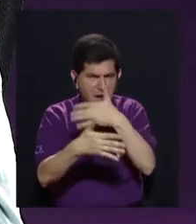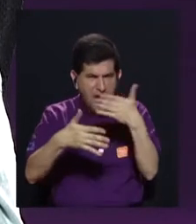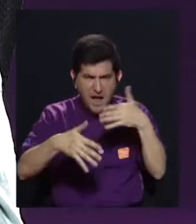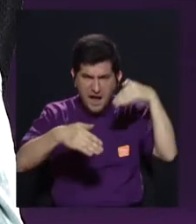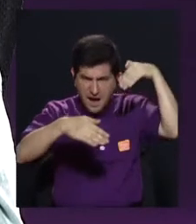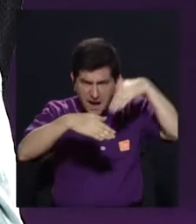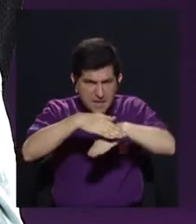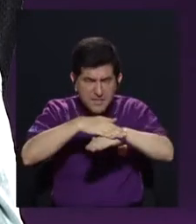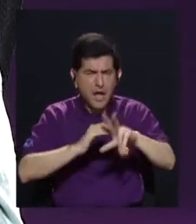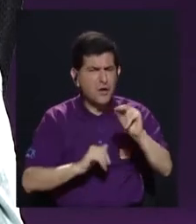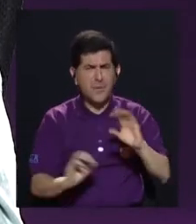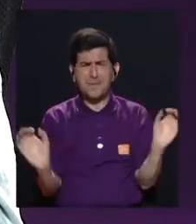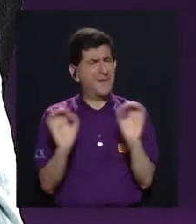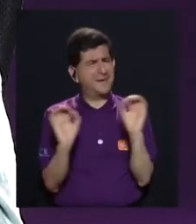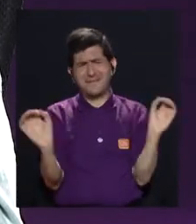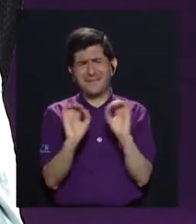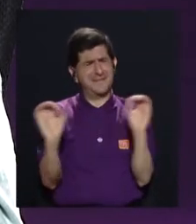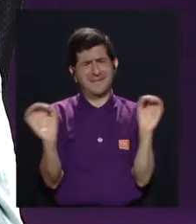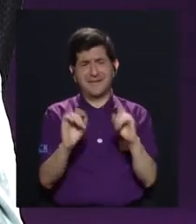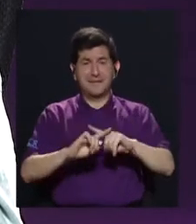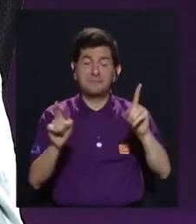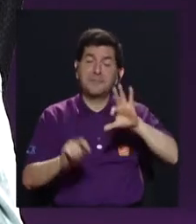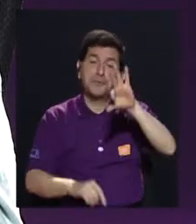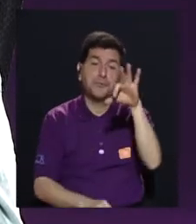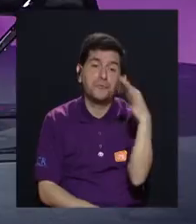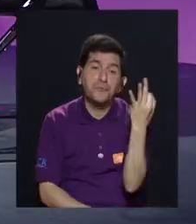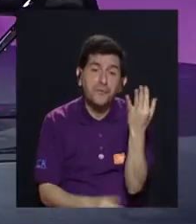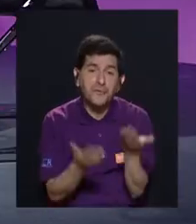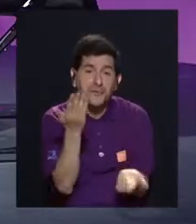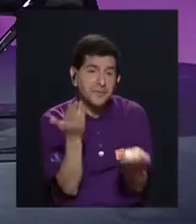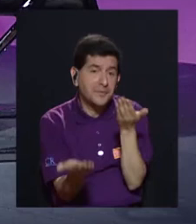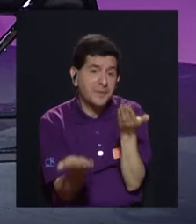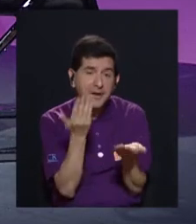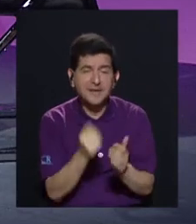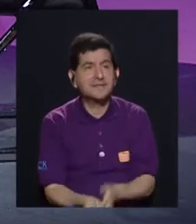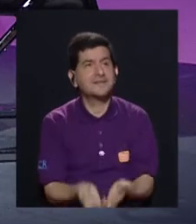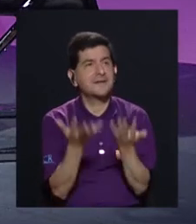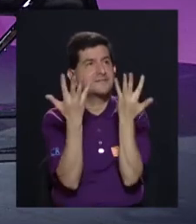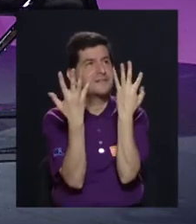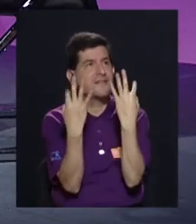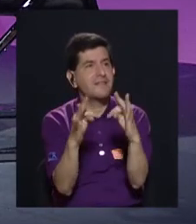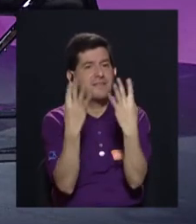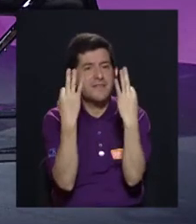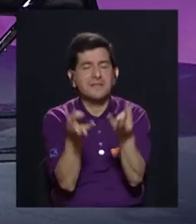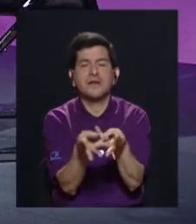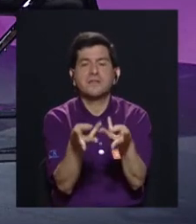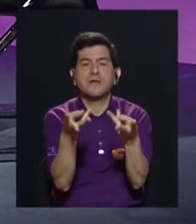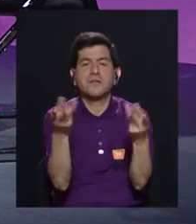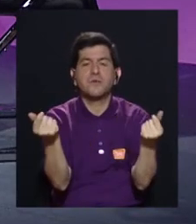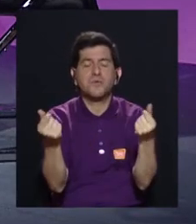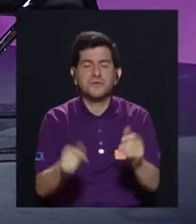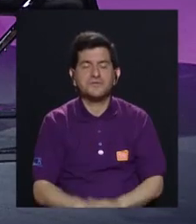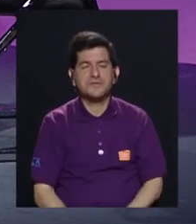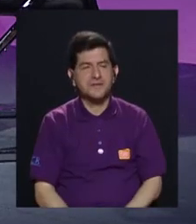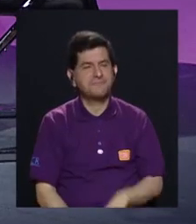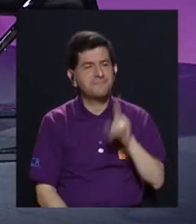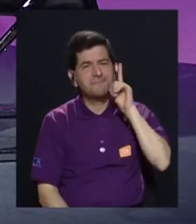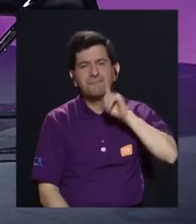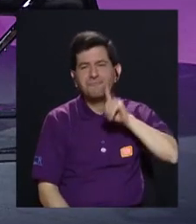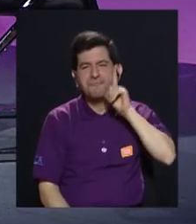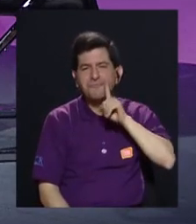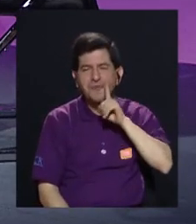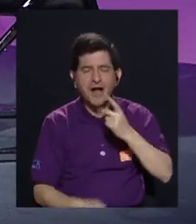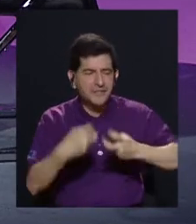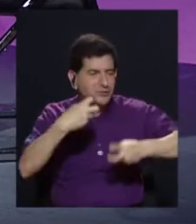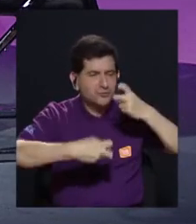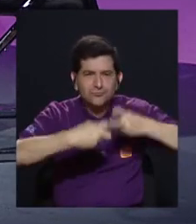ninguna no pero para nada pero es una forma de este tratar de generar una falsa un falso conflicto